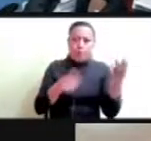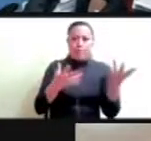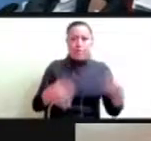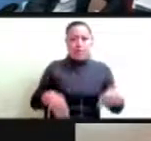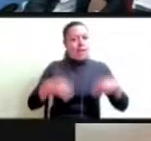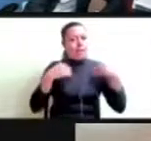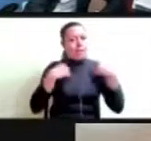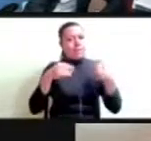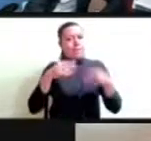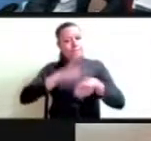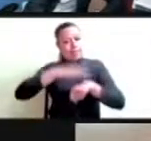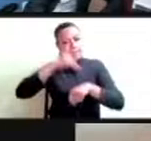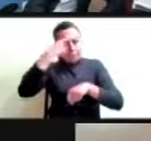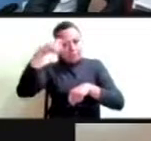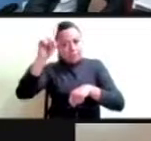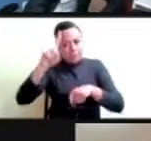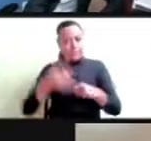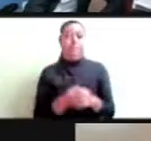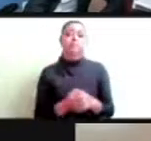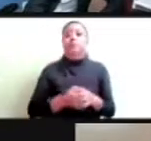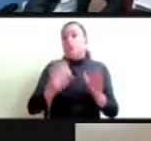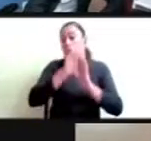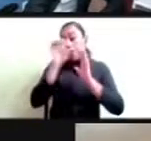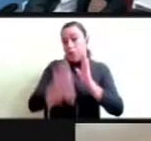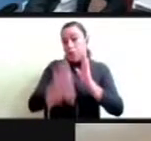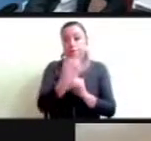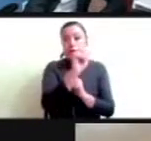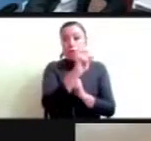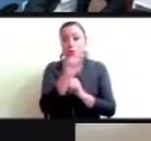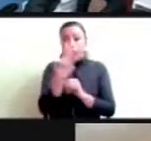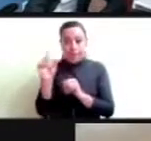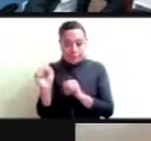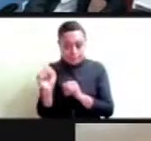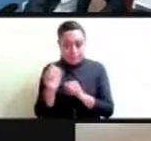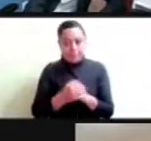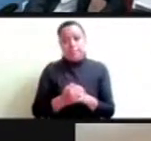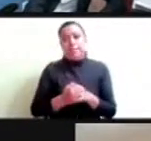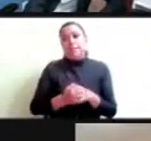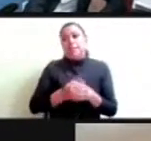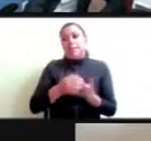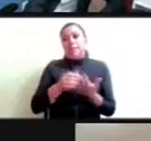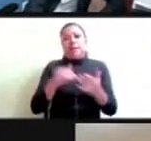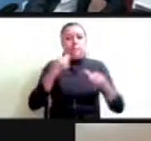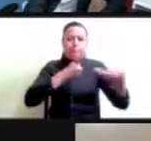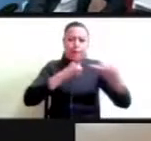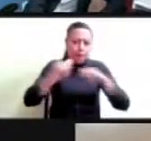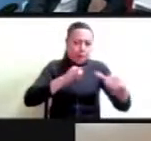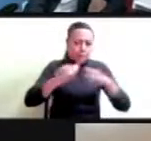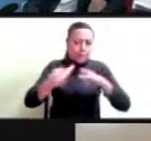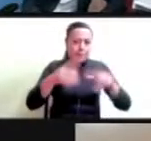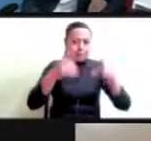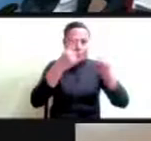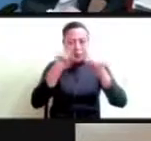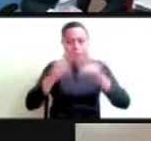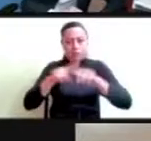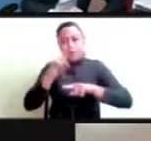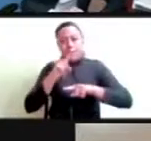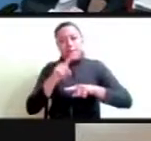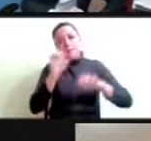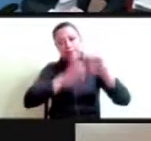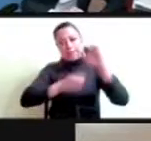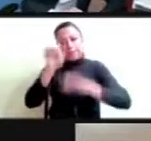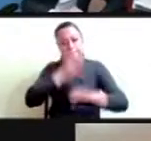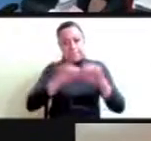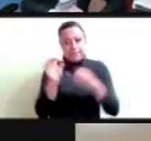las personas, como lo son las aplicaciones de georreferencia y de mapas de distintas compañías. Dicho